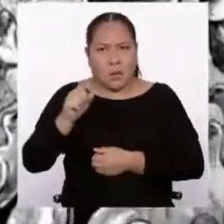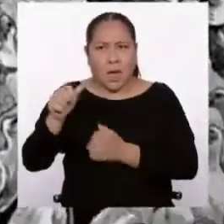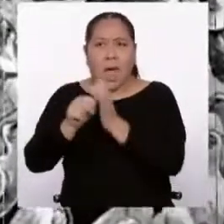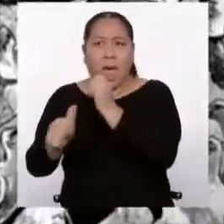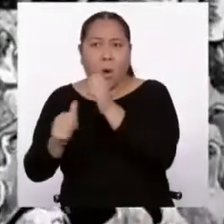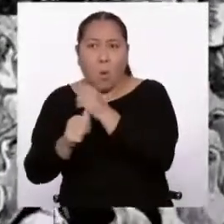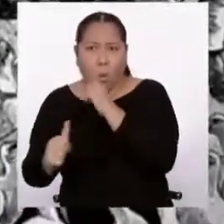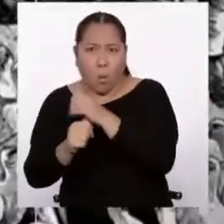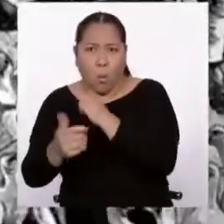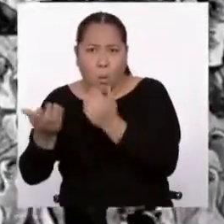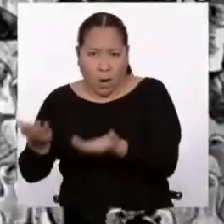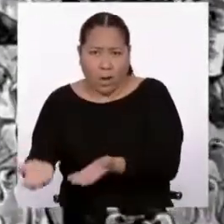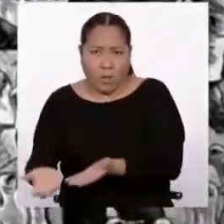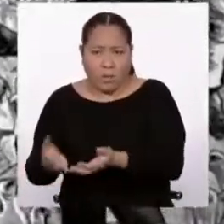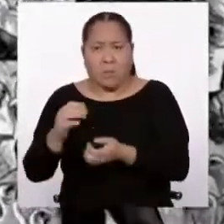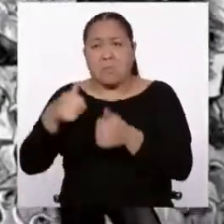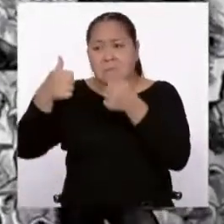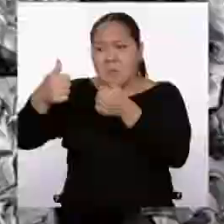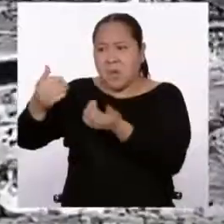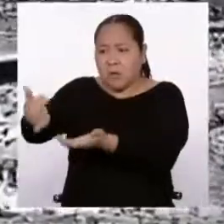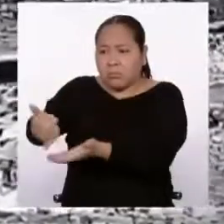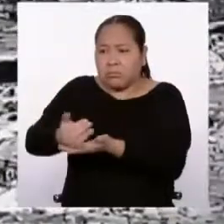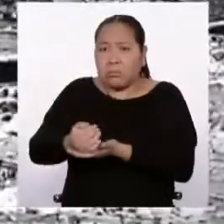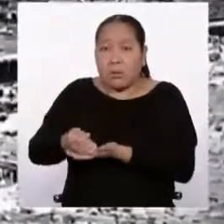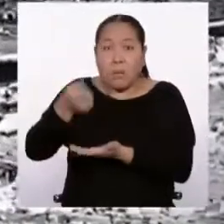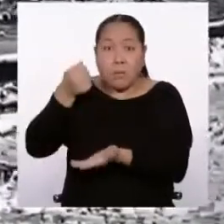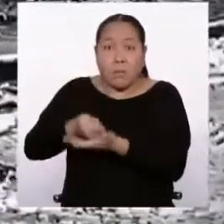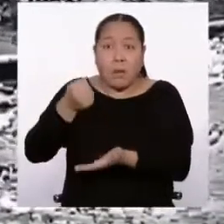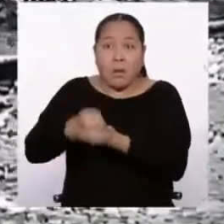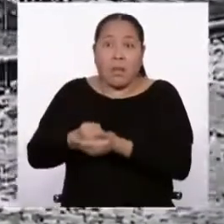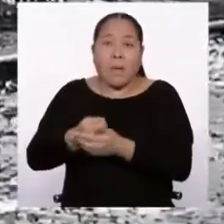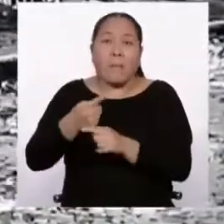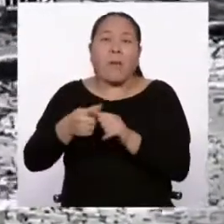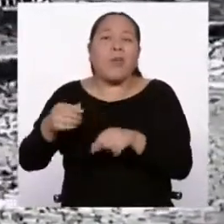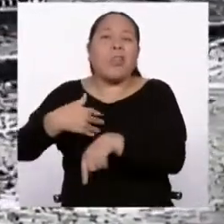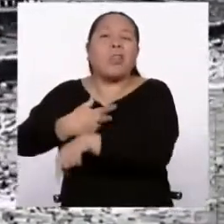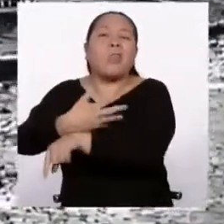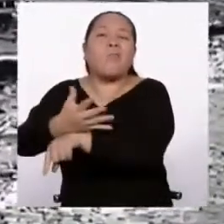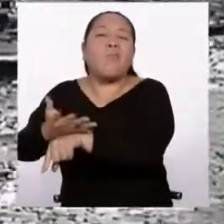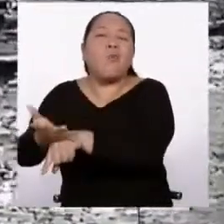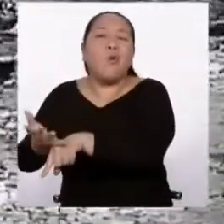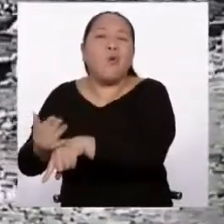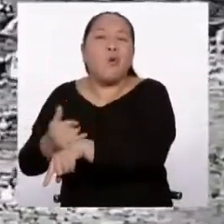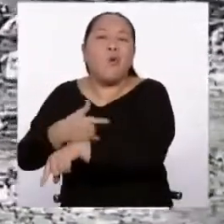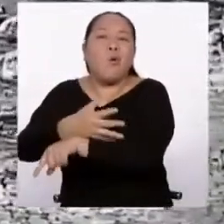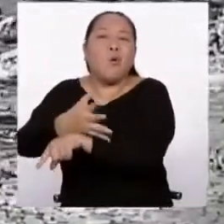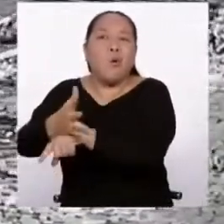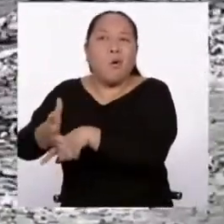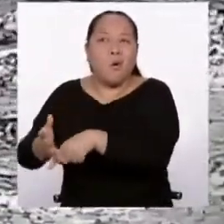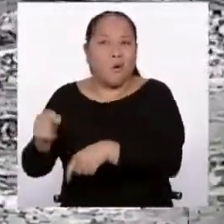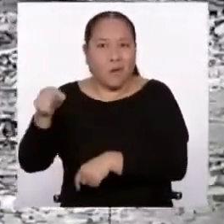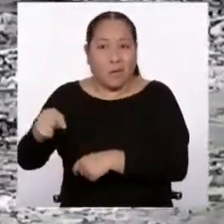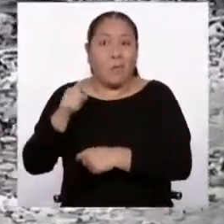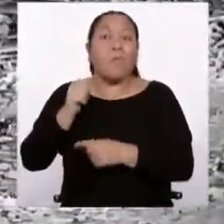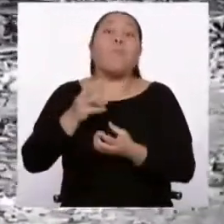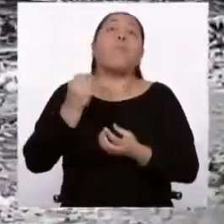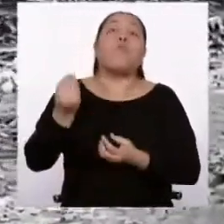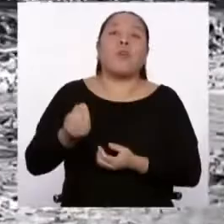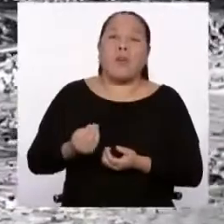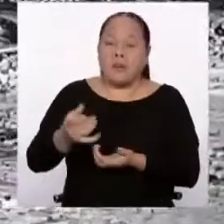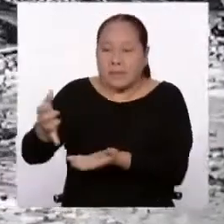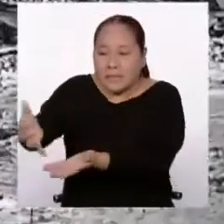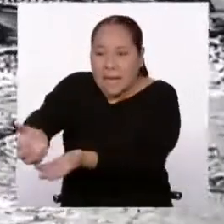de una forma irregular y con cierto retraso, porque desde que tú extraes el guano hasta que